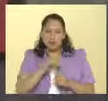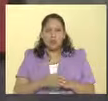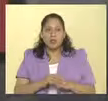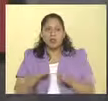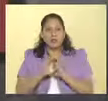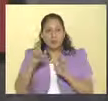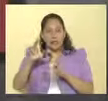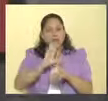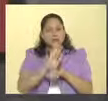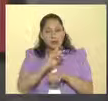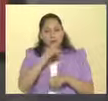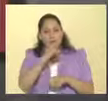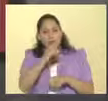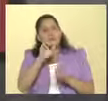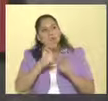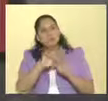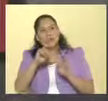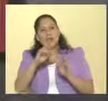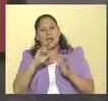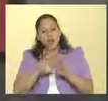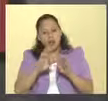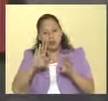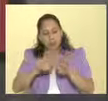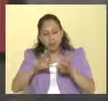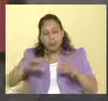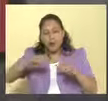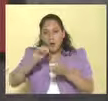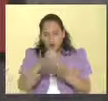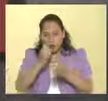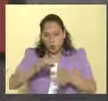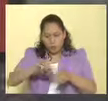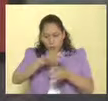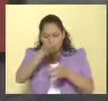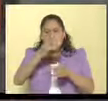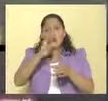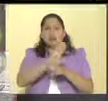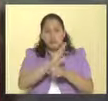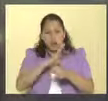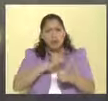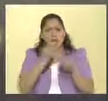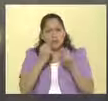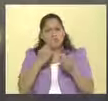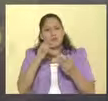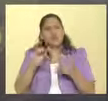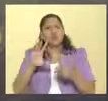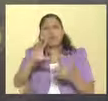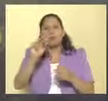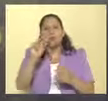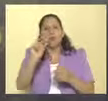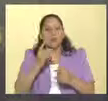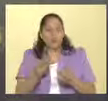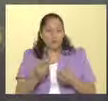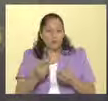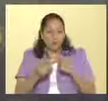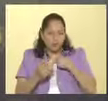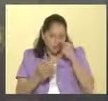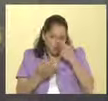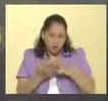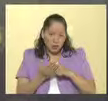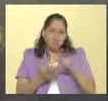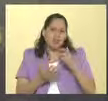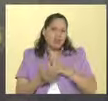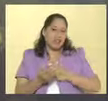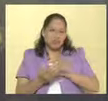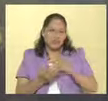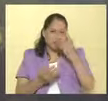cine dice, hay una especie de cuello de botella en México, se produce mucho más de lo que se exhibe, y eso pues es, creo yo, muy triste.